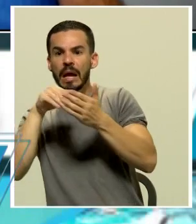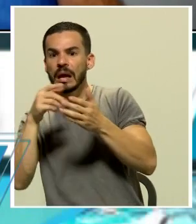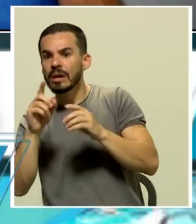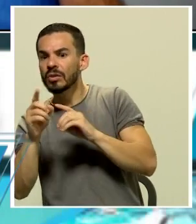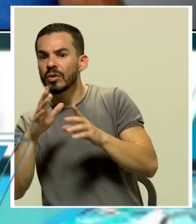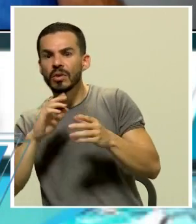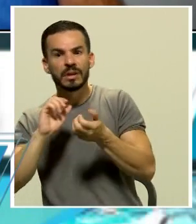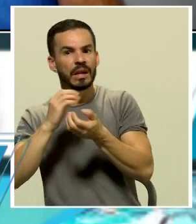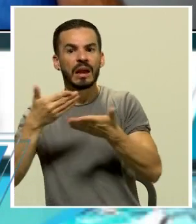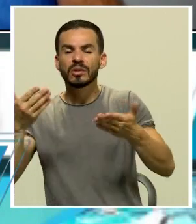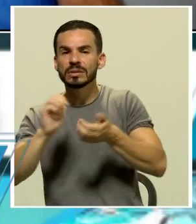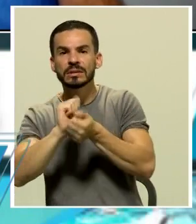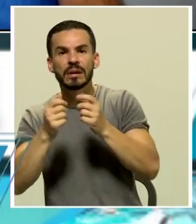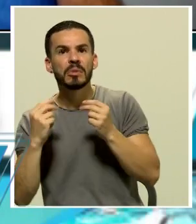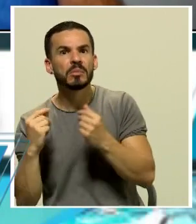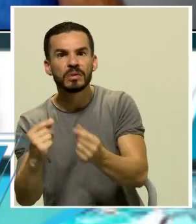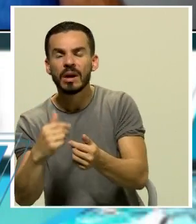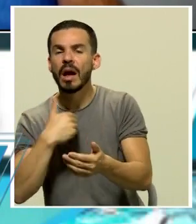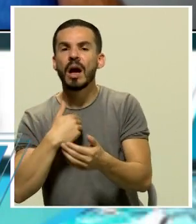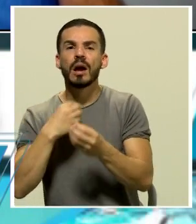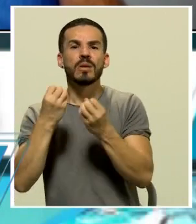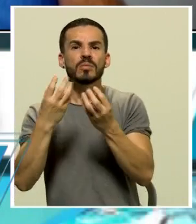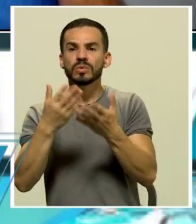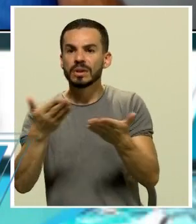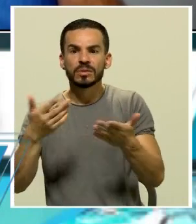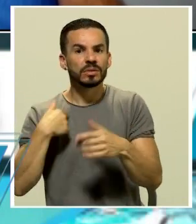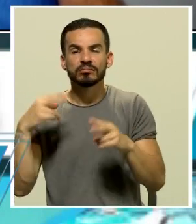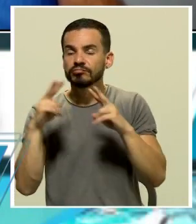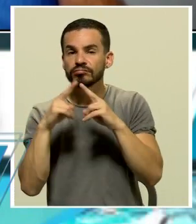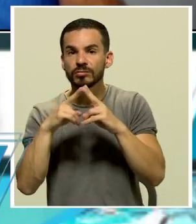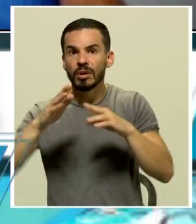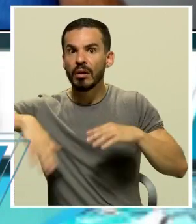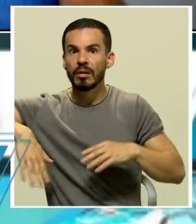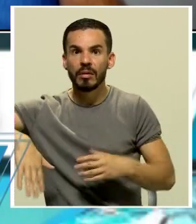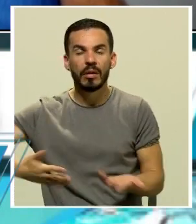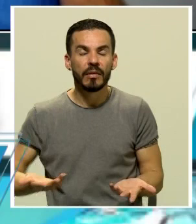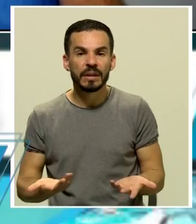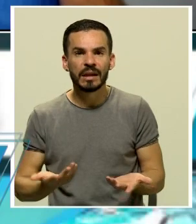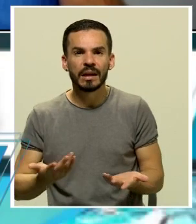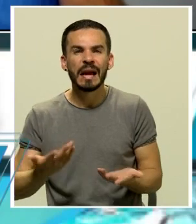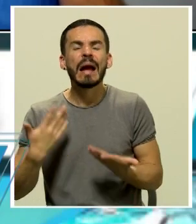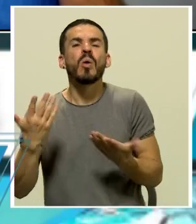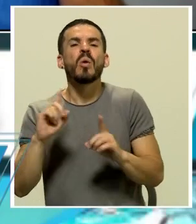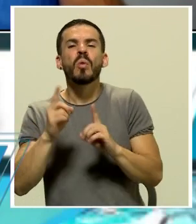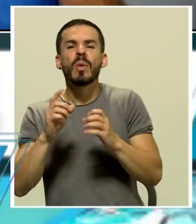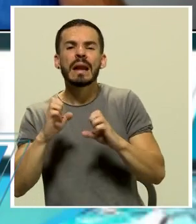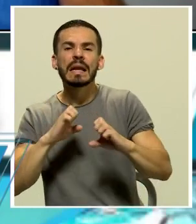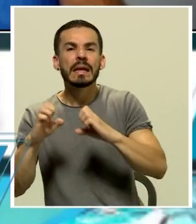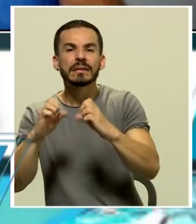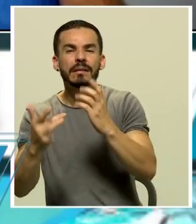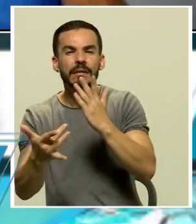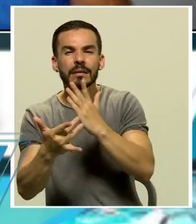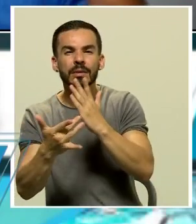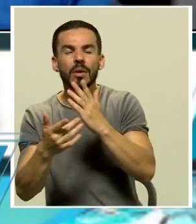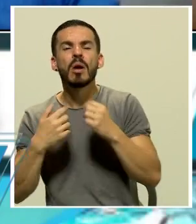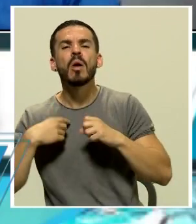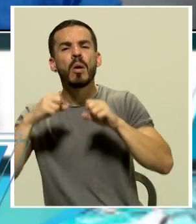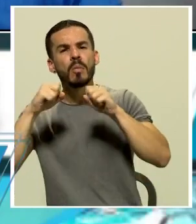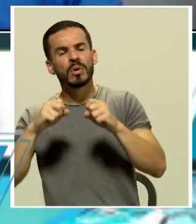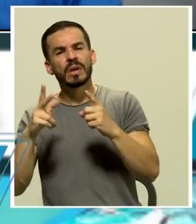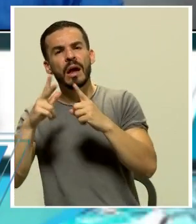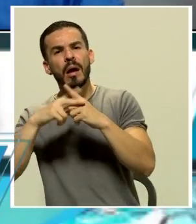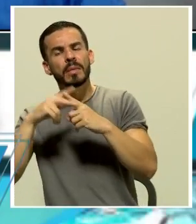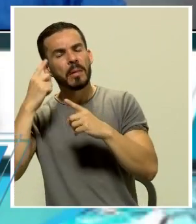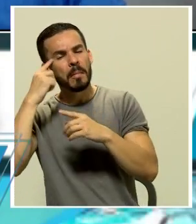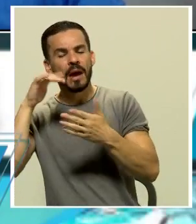muy rápido y hay mucho que desconocemos todavía. ¿Qué estrategias tecnológicas se podrían aplicar